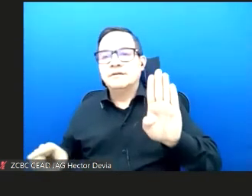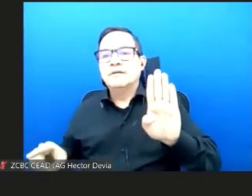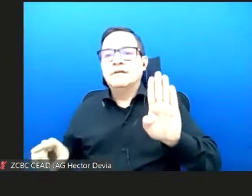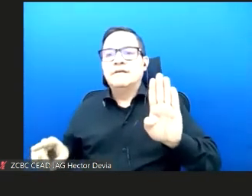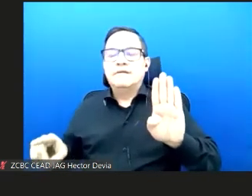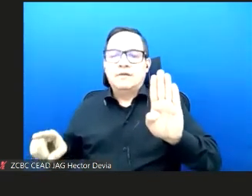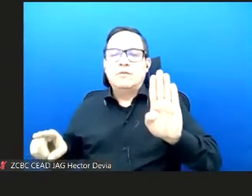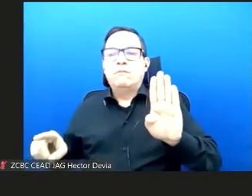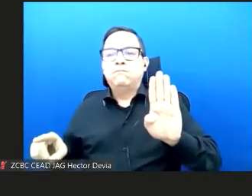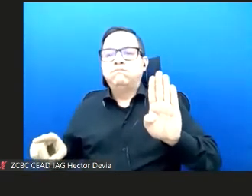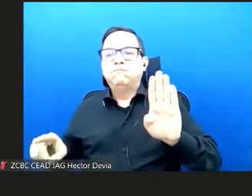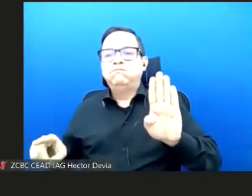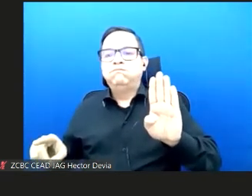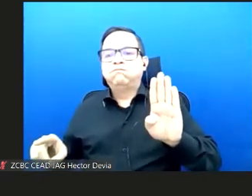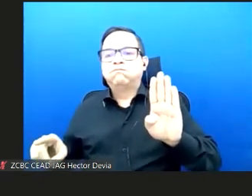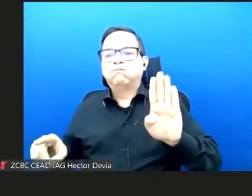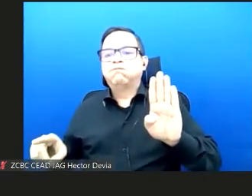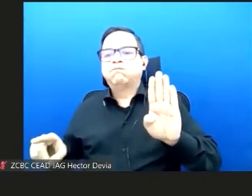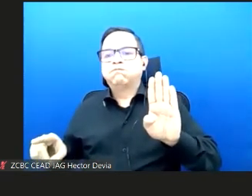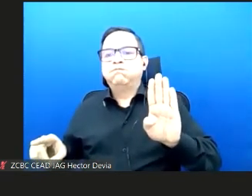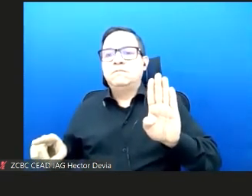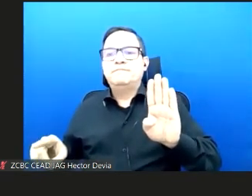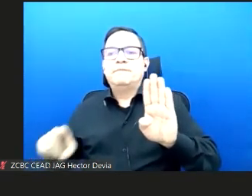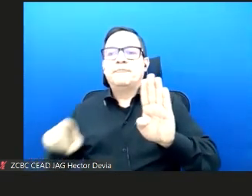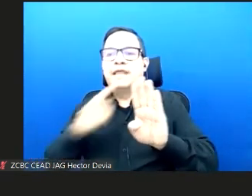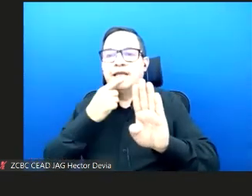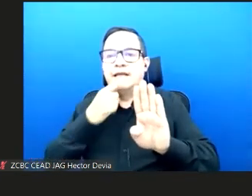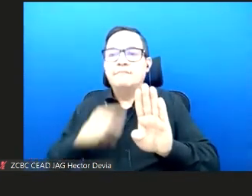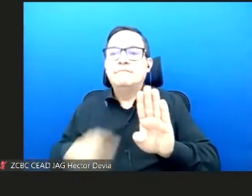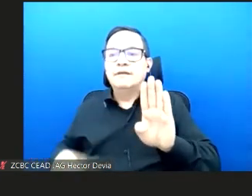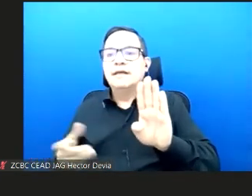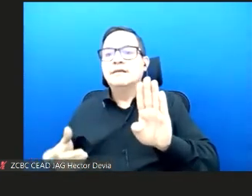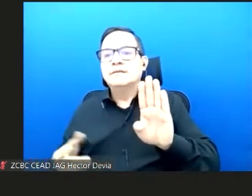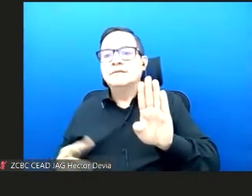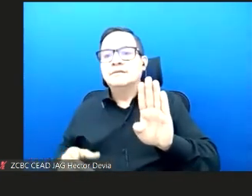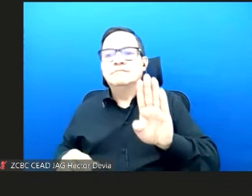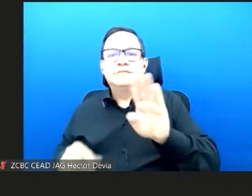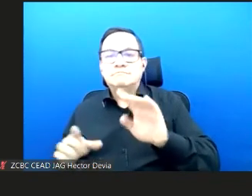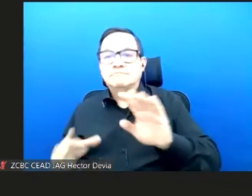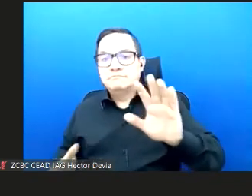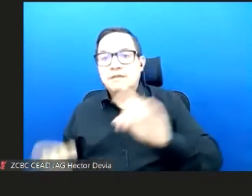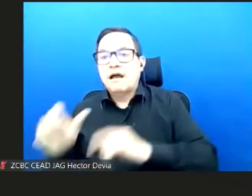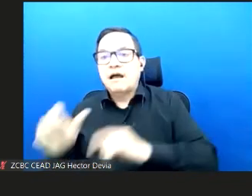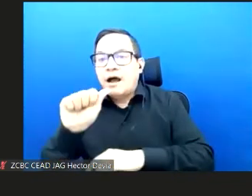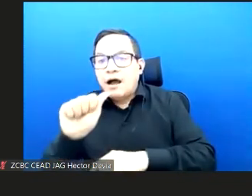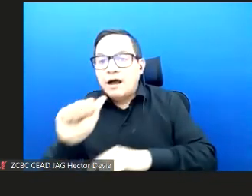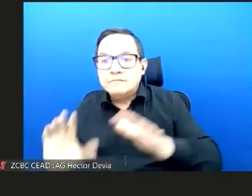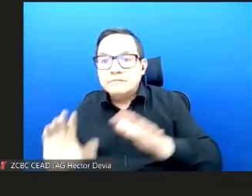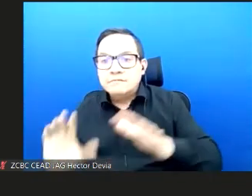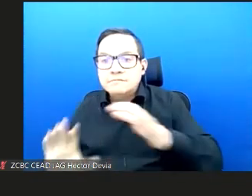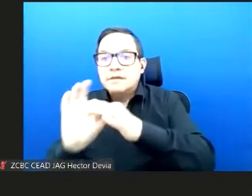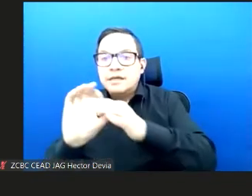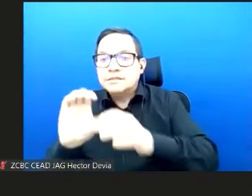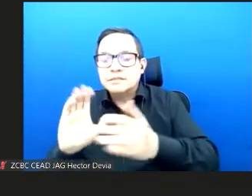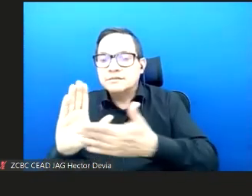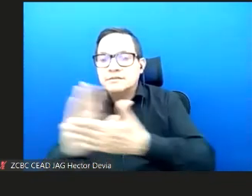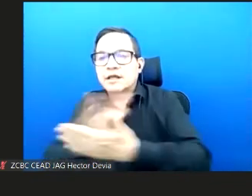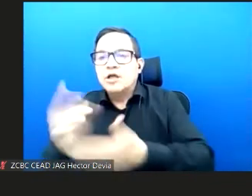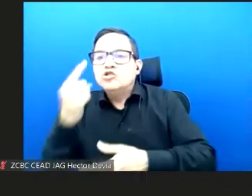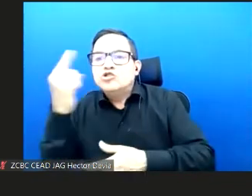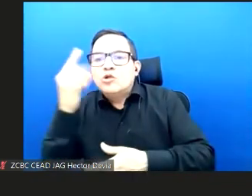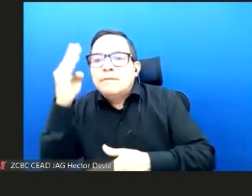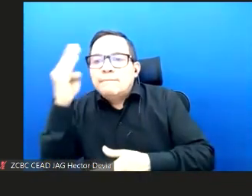encuentran entre A y C. ¿Listo? Entre A y C. ¿Listo? Ahora nos vamos al